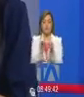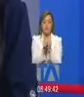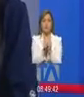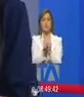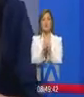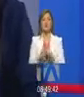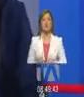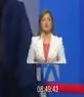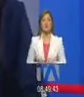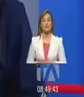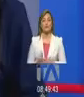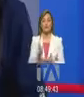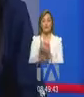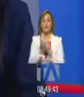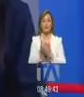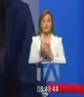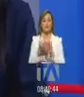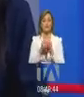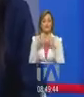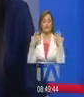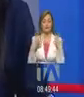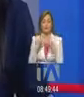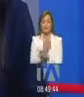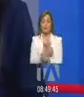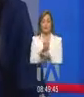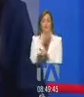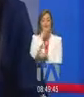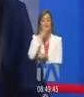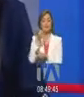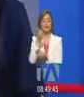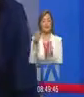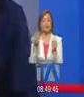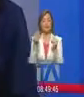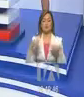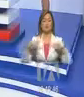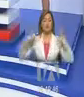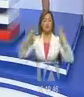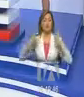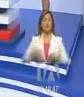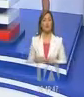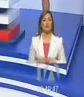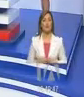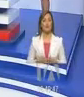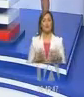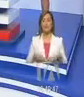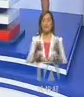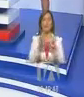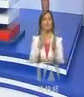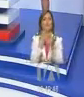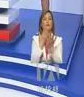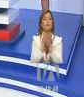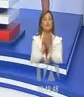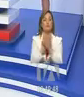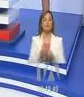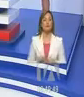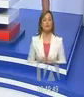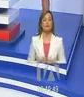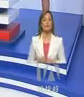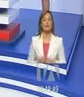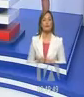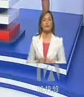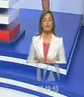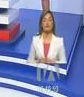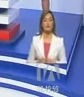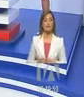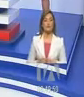deportivas sin duda ayudarán a liberarnos del estrés y a mejorar nuestra calidad de vida. Qué importante, Steffi, muchas gracias por topar este tema,